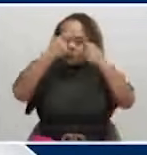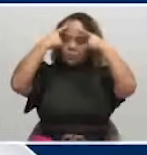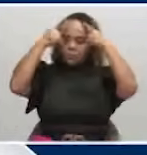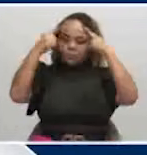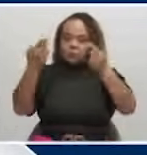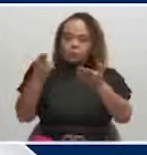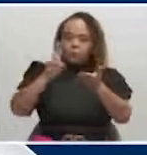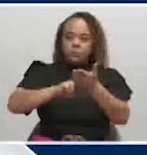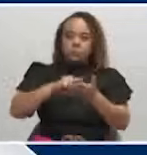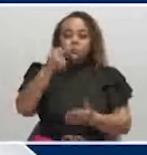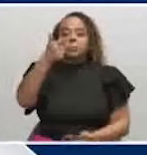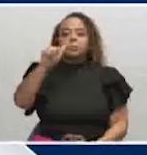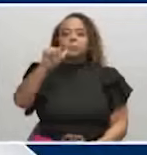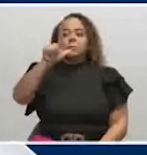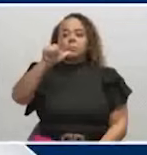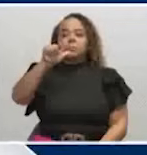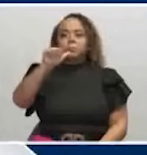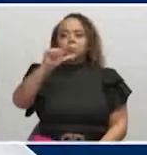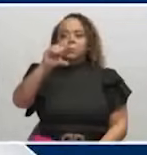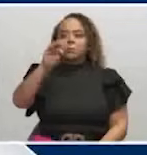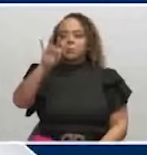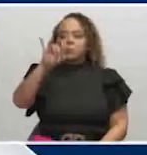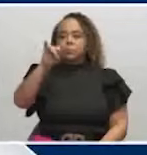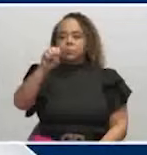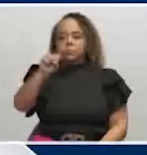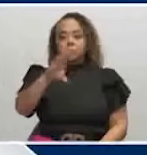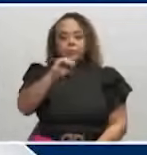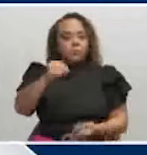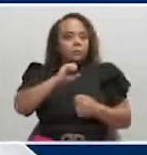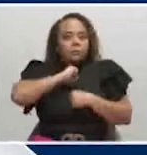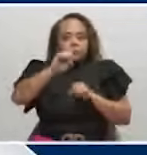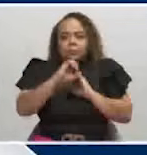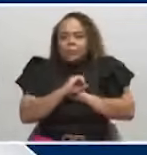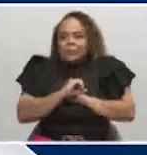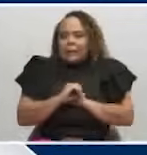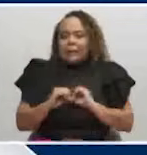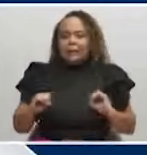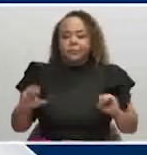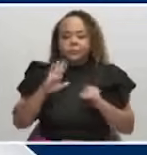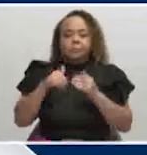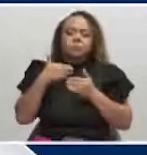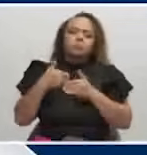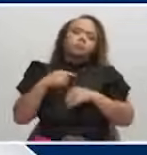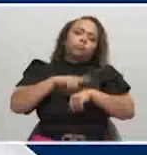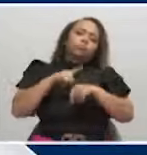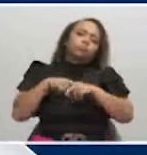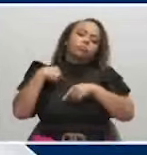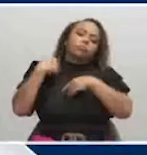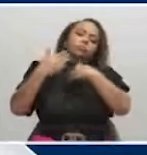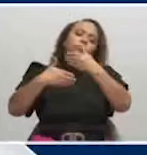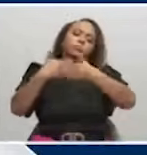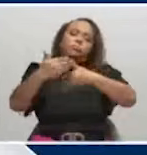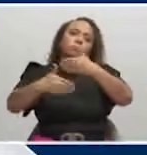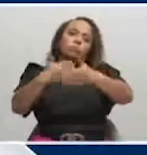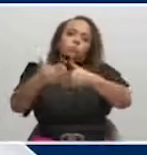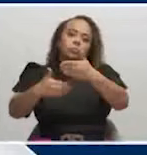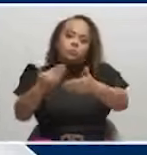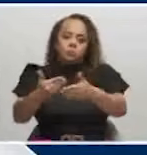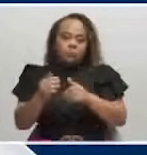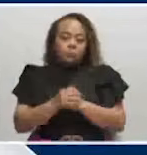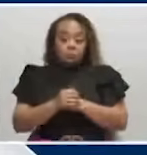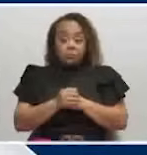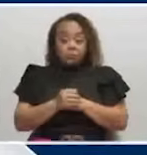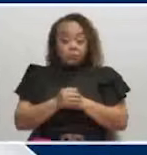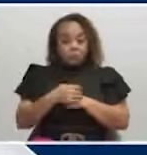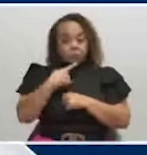los Galácticos, y no ganó nada el Real Madrid. Uh-huh. Y después, cuando pasa el tiempo, se llegaba a la